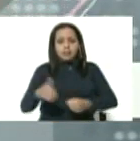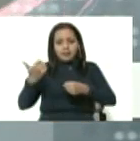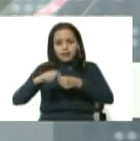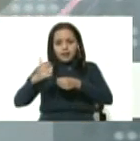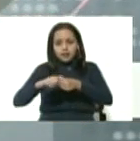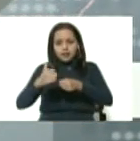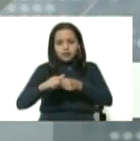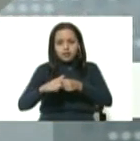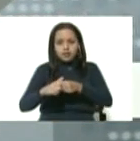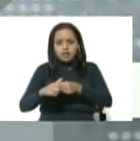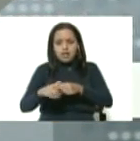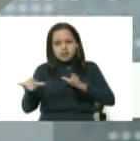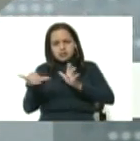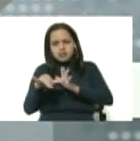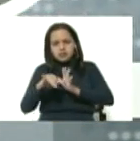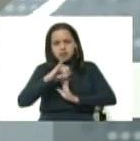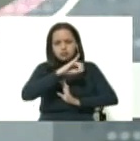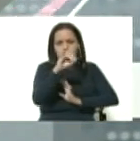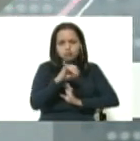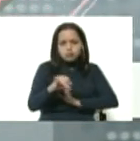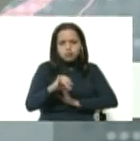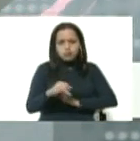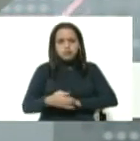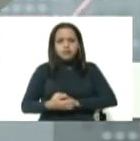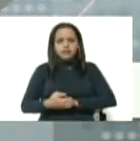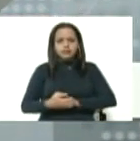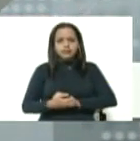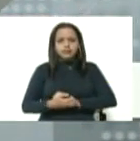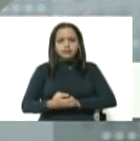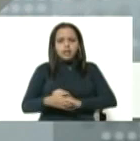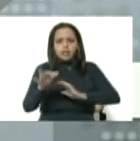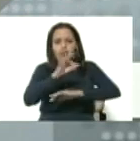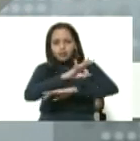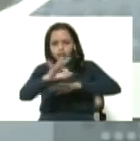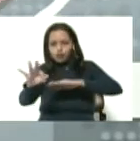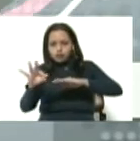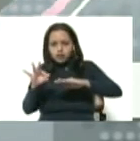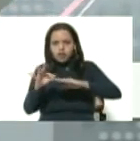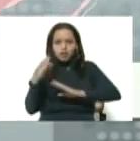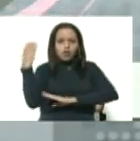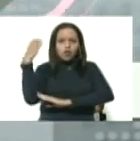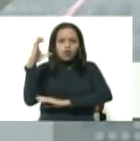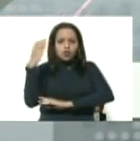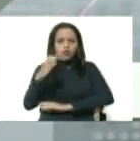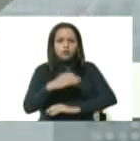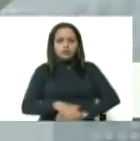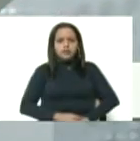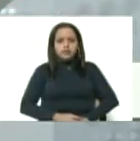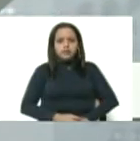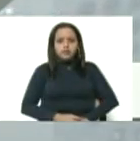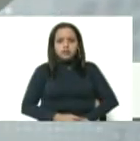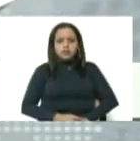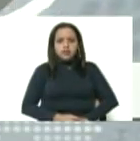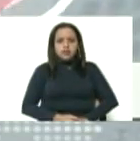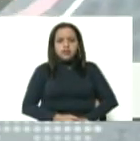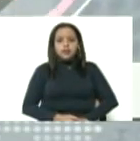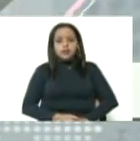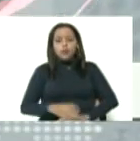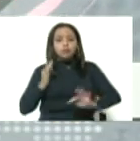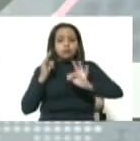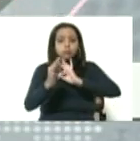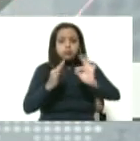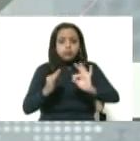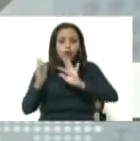entre el estado Zulia y la frontera con Colombia, una cepa colombiana que